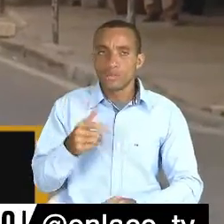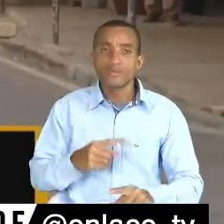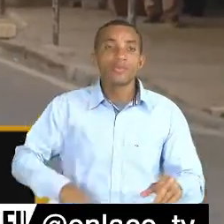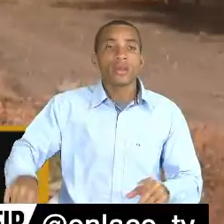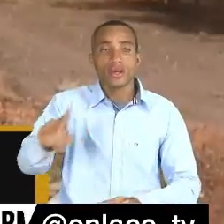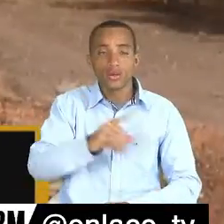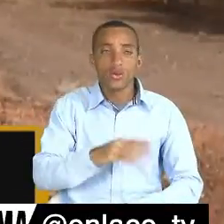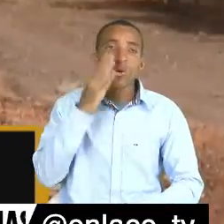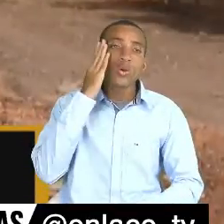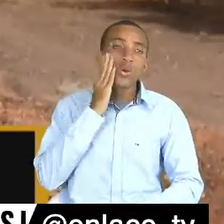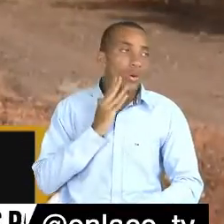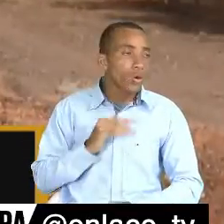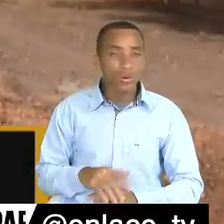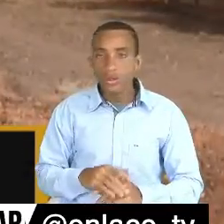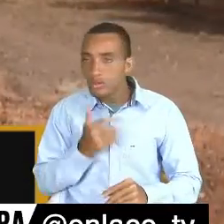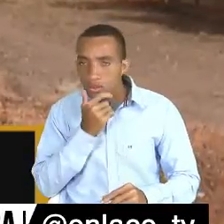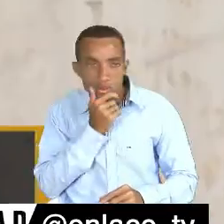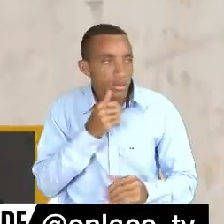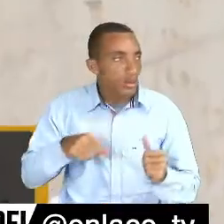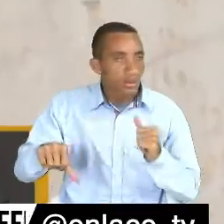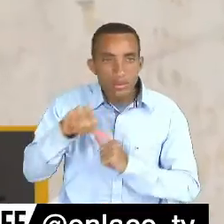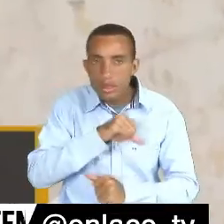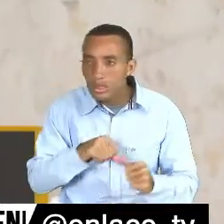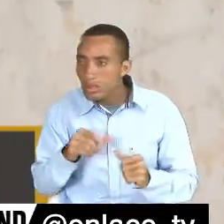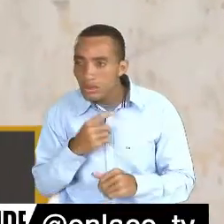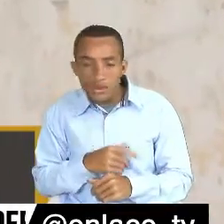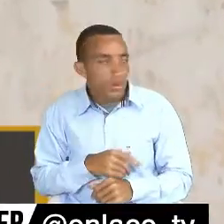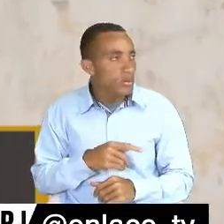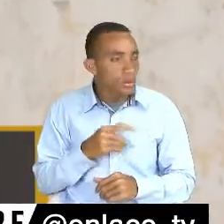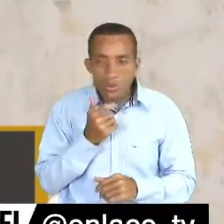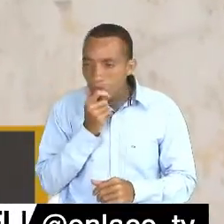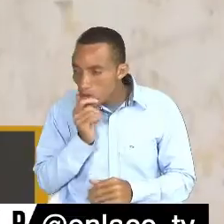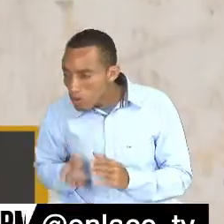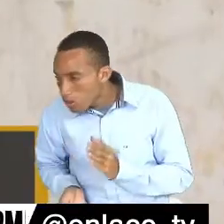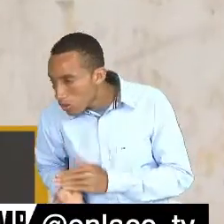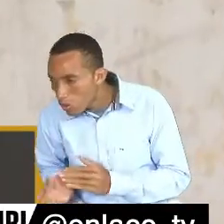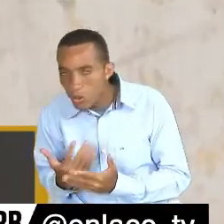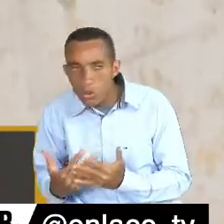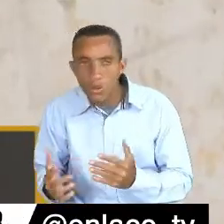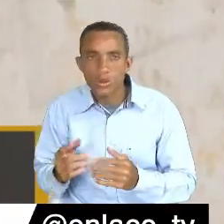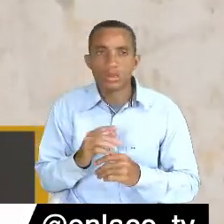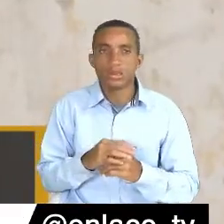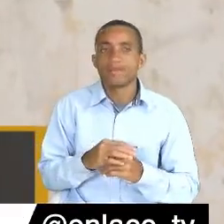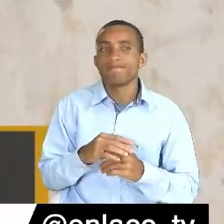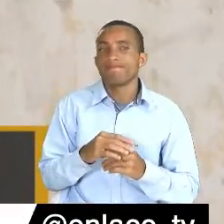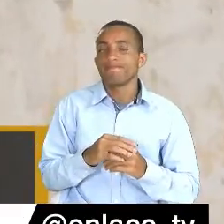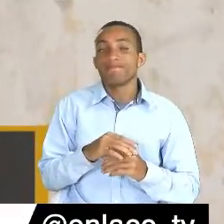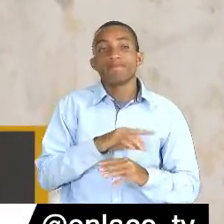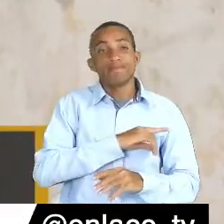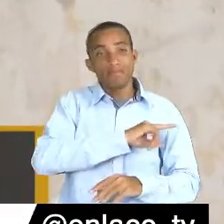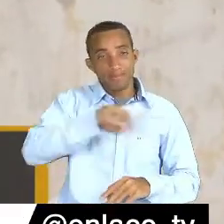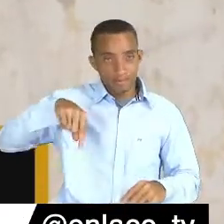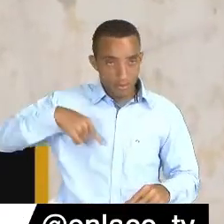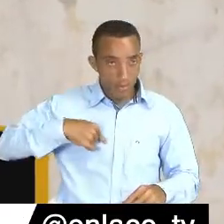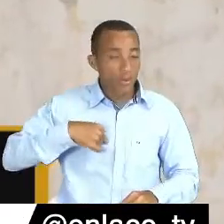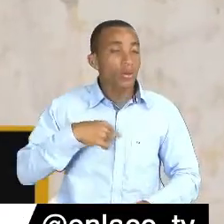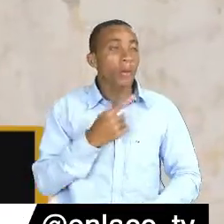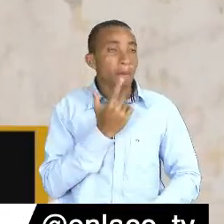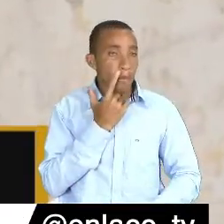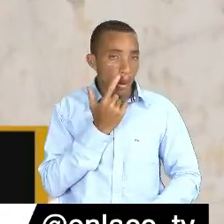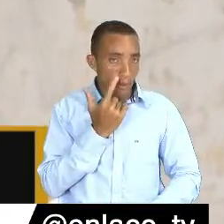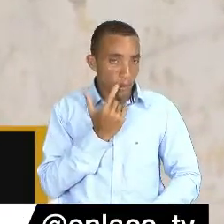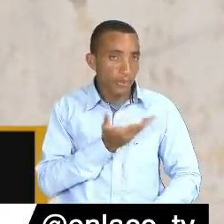jóvenes están delinquiendo desde los parques. Me parece que es excelente esa idea, para que nosotros los padres tengamos más en